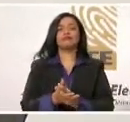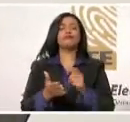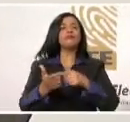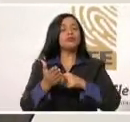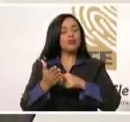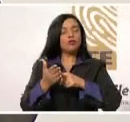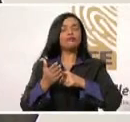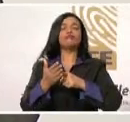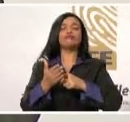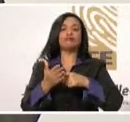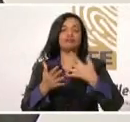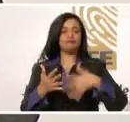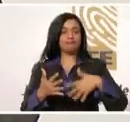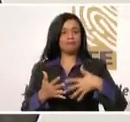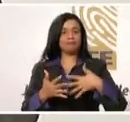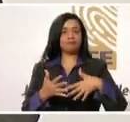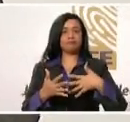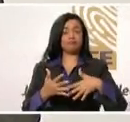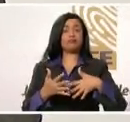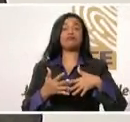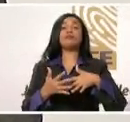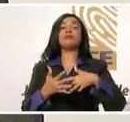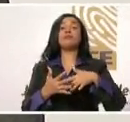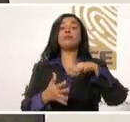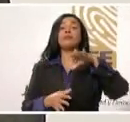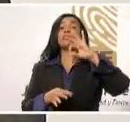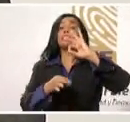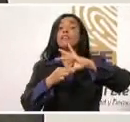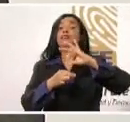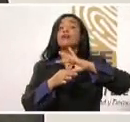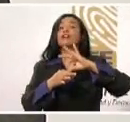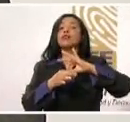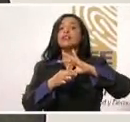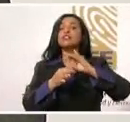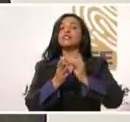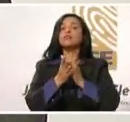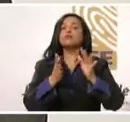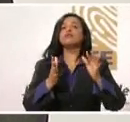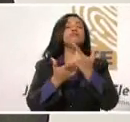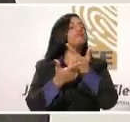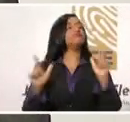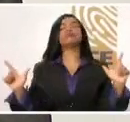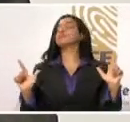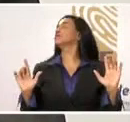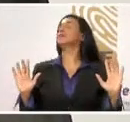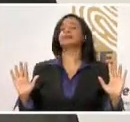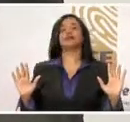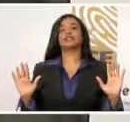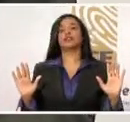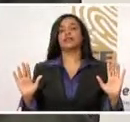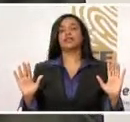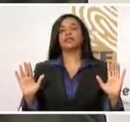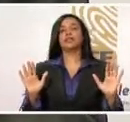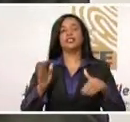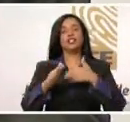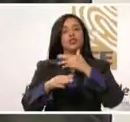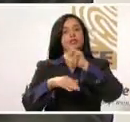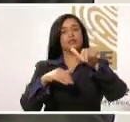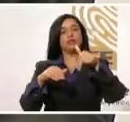los siguientes: elecciones periódicas y libres, sufragio